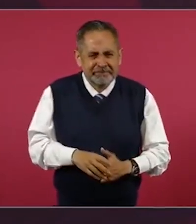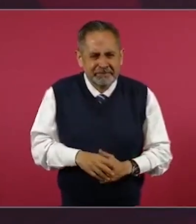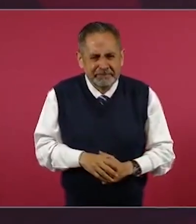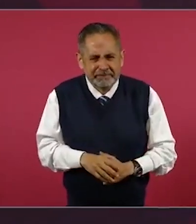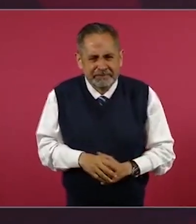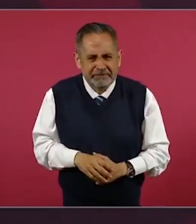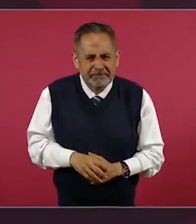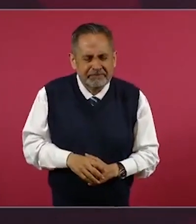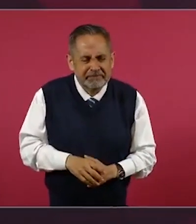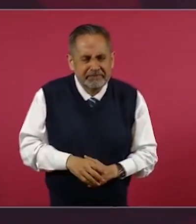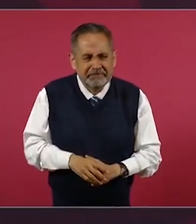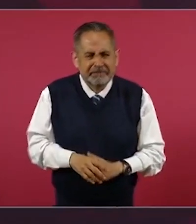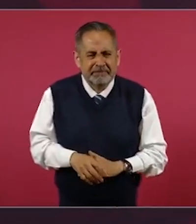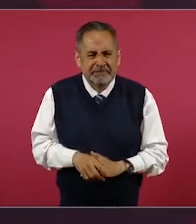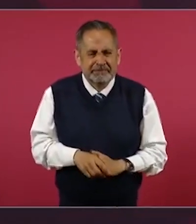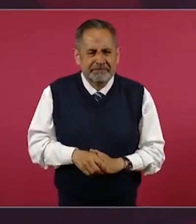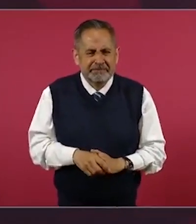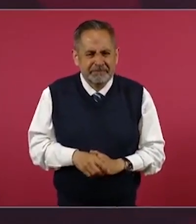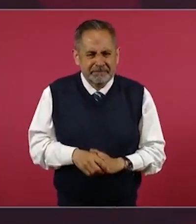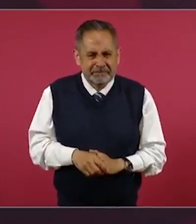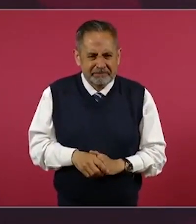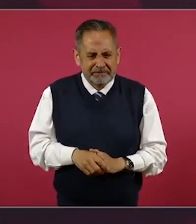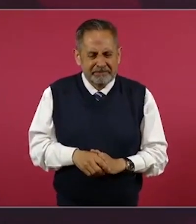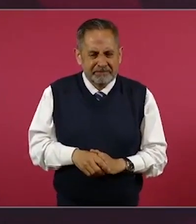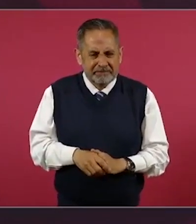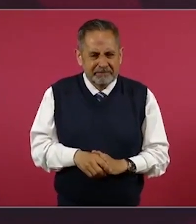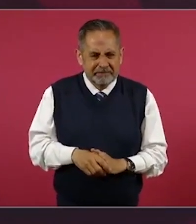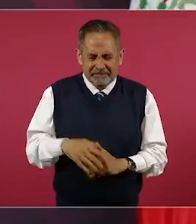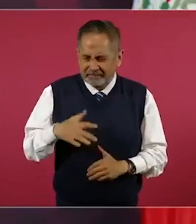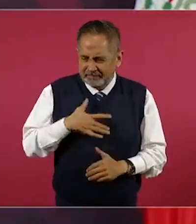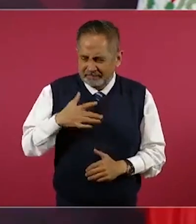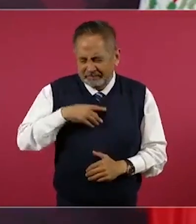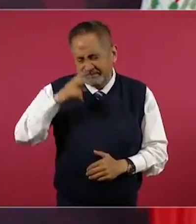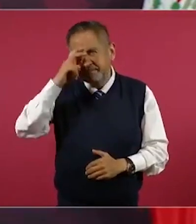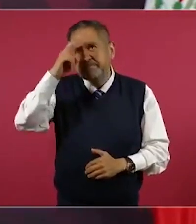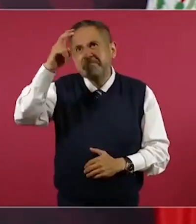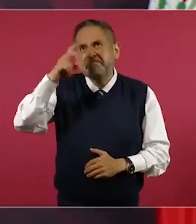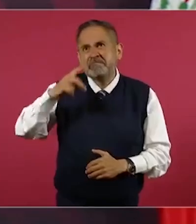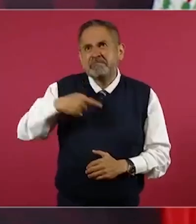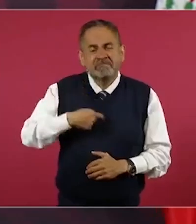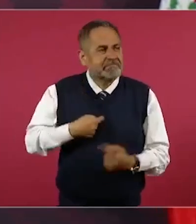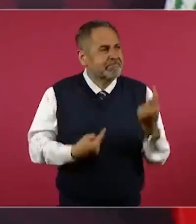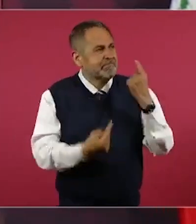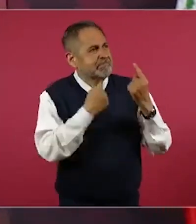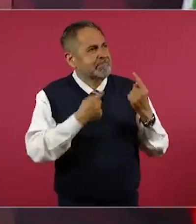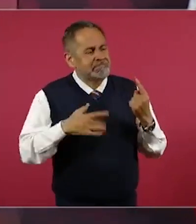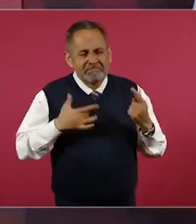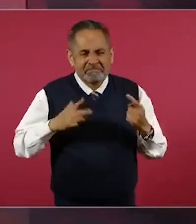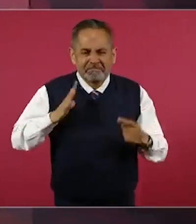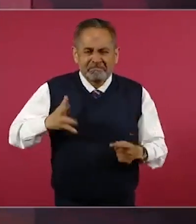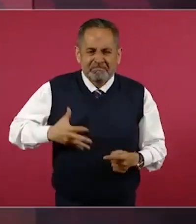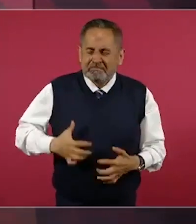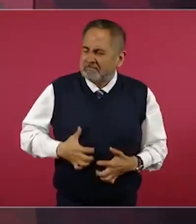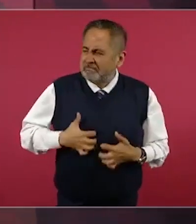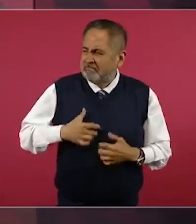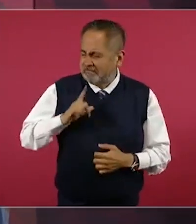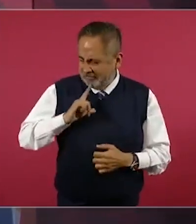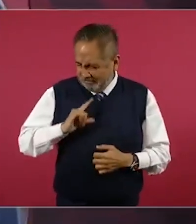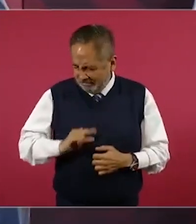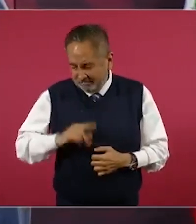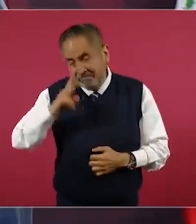eh Y y me afectaba mi orgullo propio e el